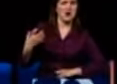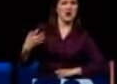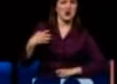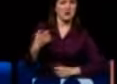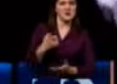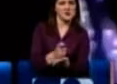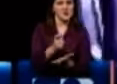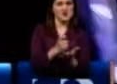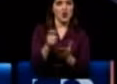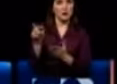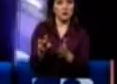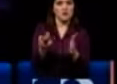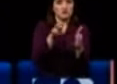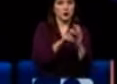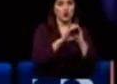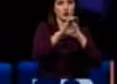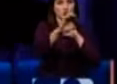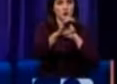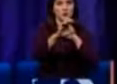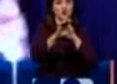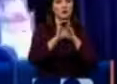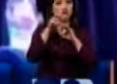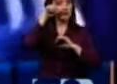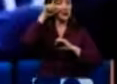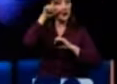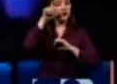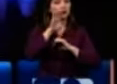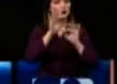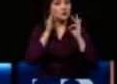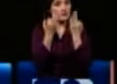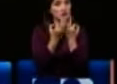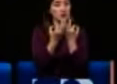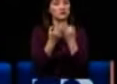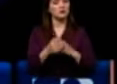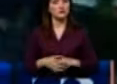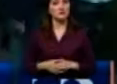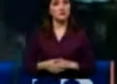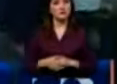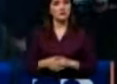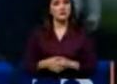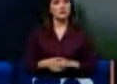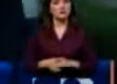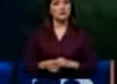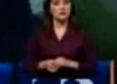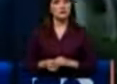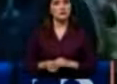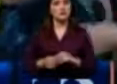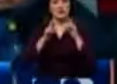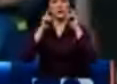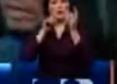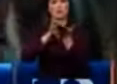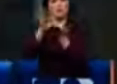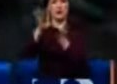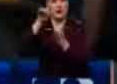luego por llegar al bus donde fueron embarcados el candidato junto a sus familiares.